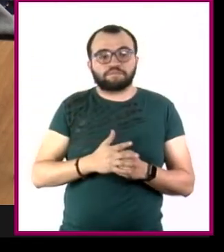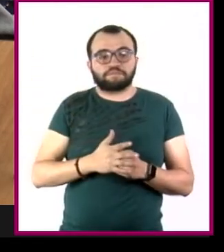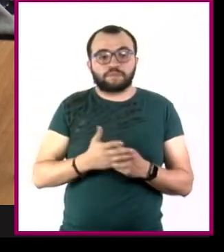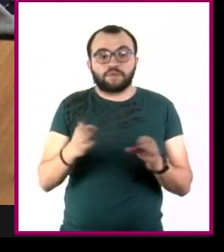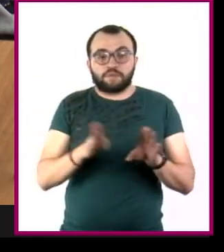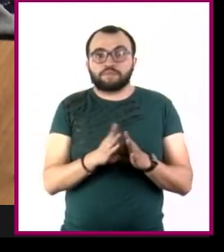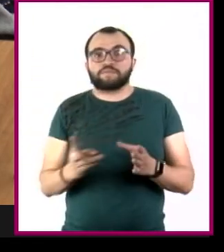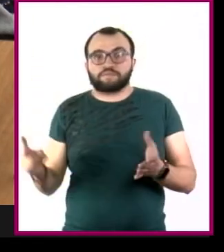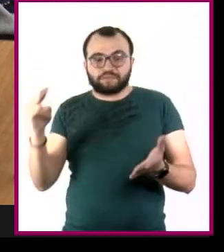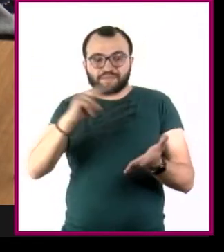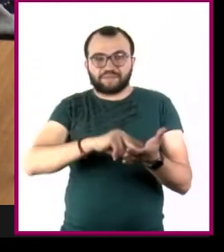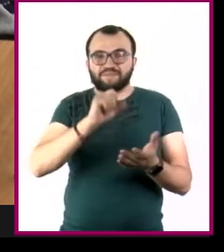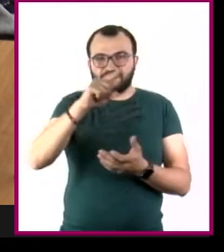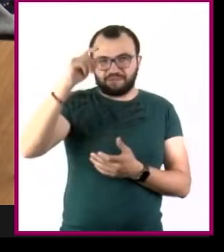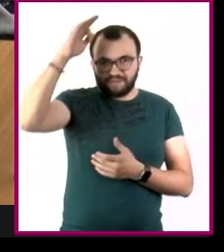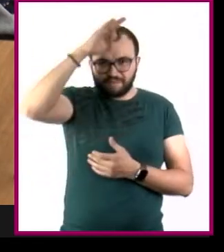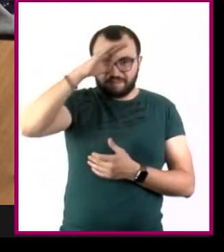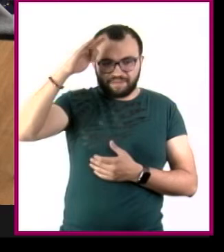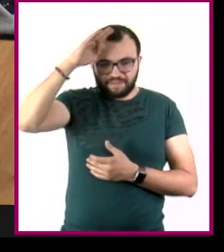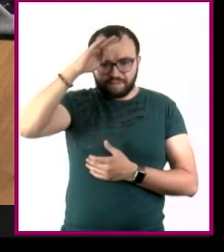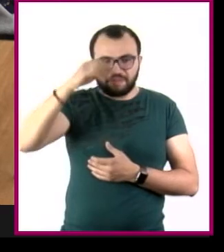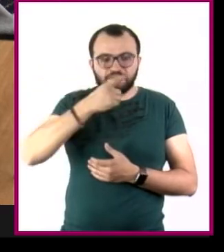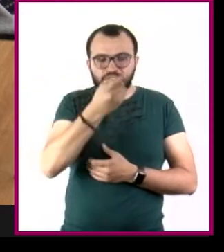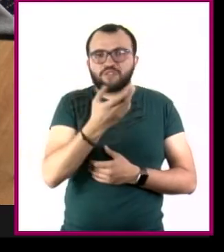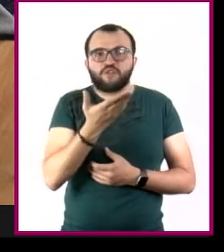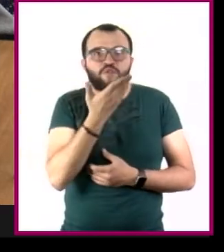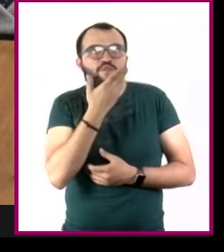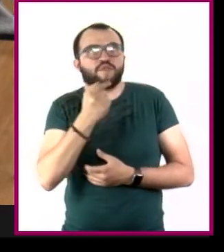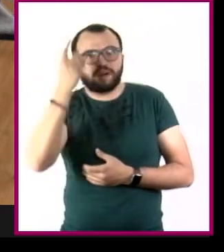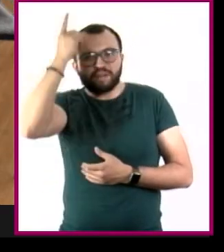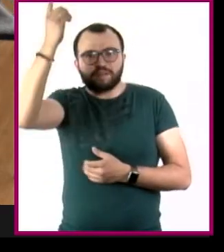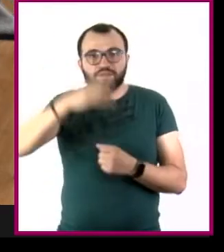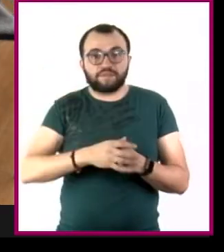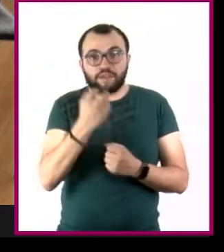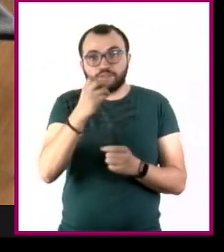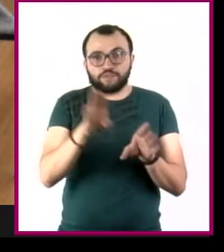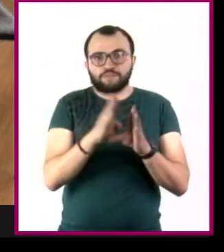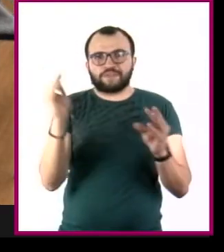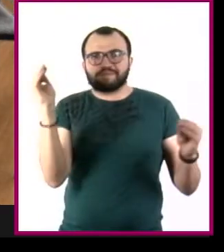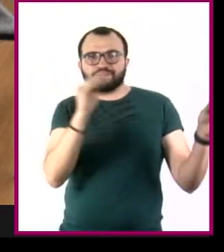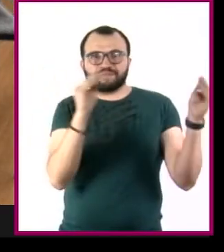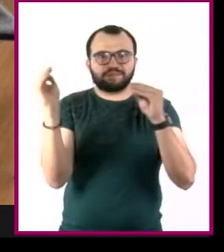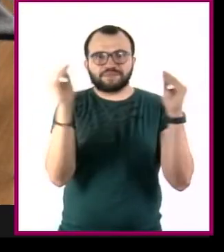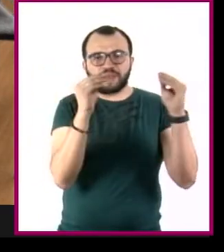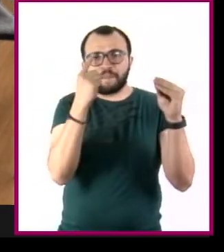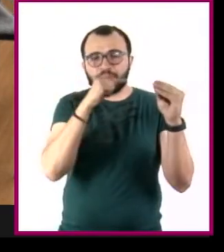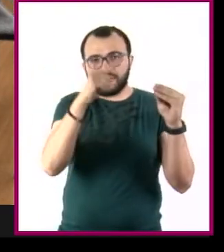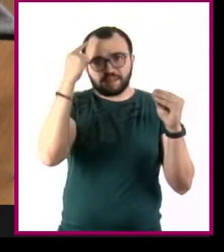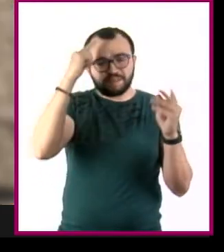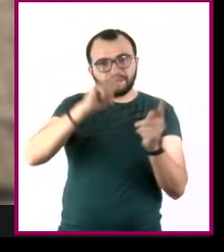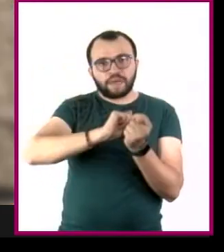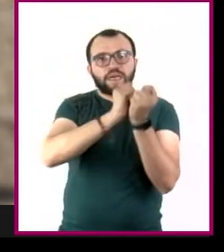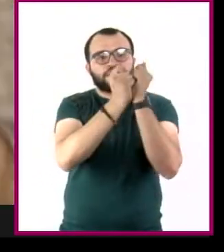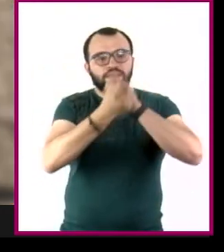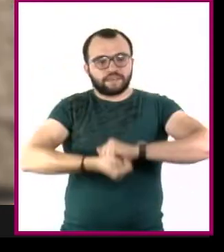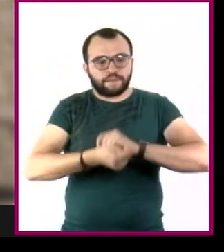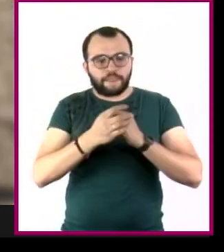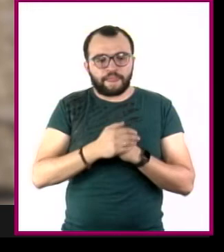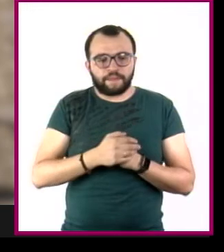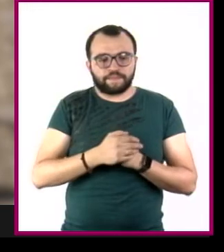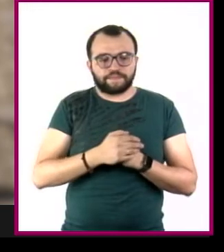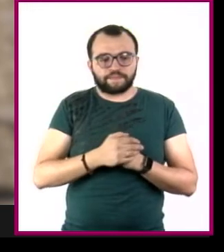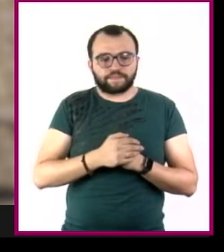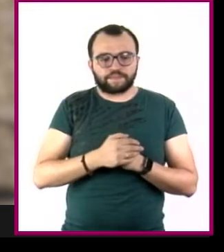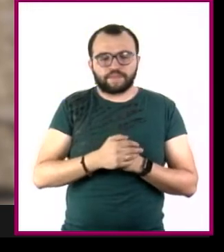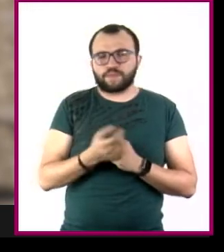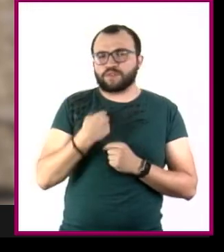diciendo que no hay tal cosa como Dios, desafiando a los pacientes a discutir con él para hacerlo cambiar de postura. Yo vi en esta situación